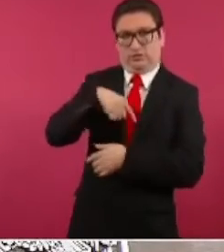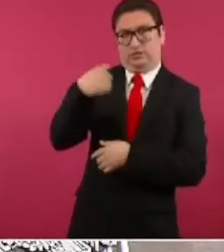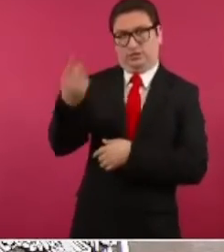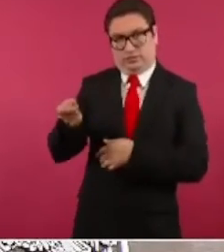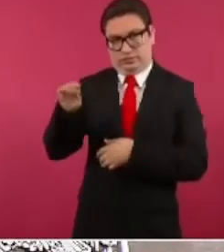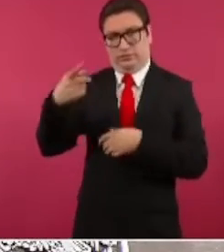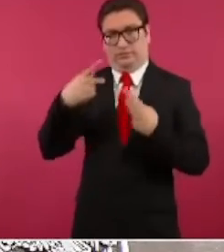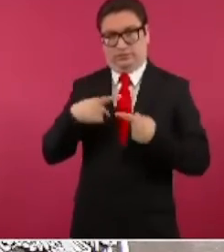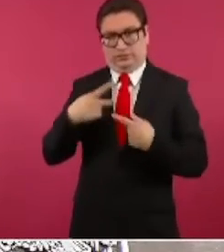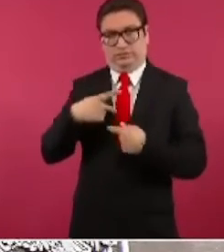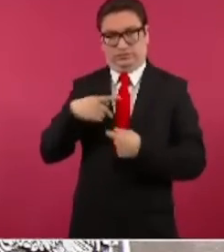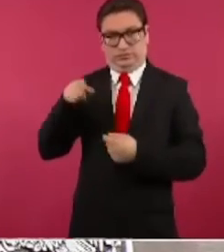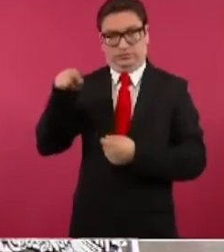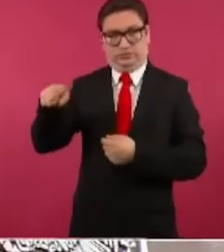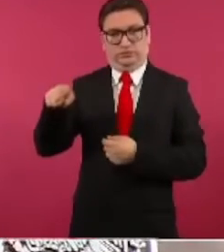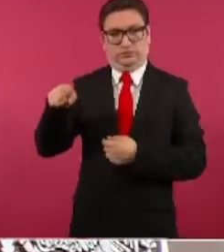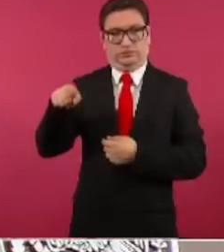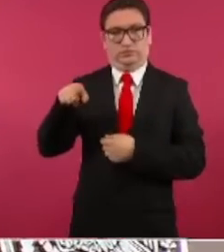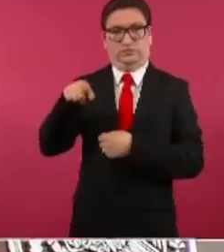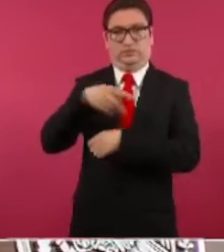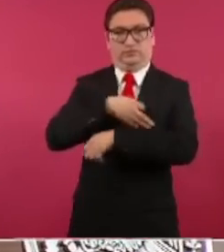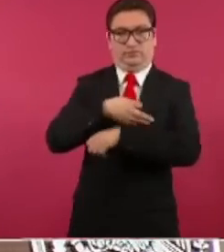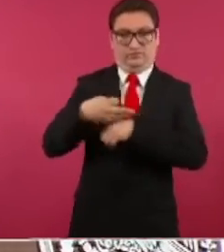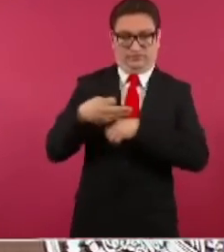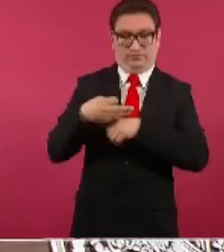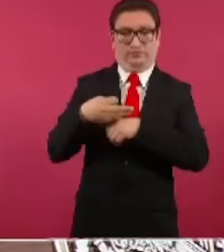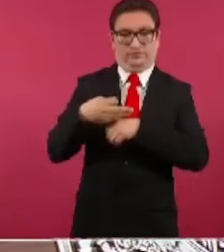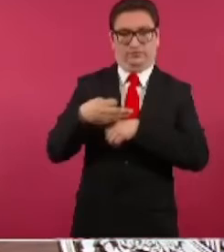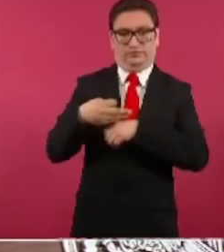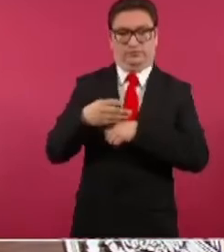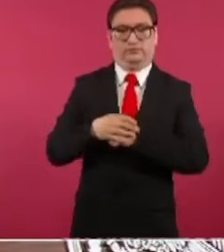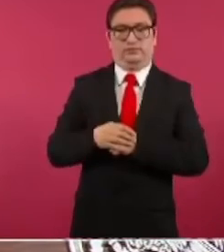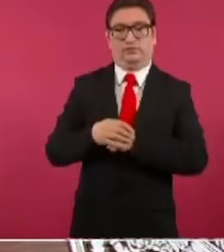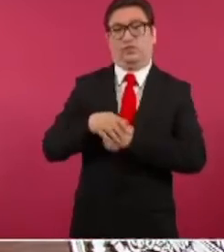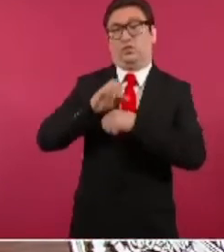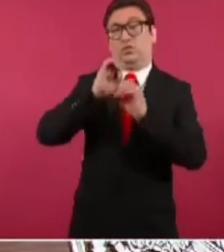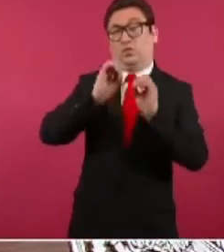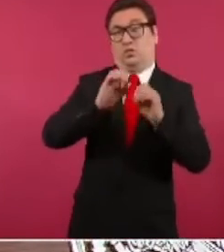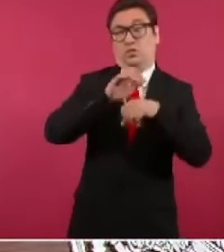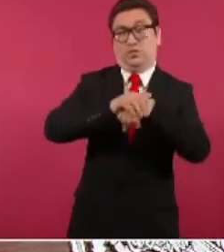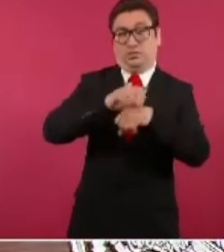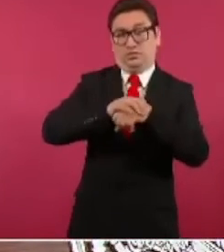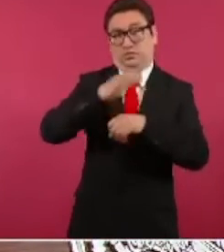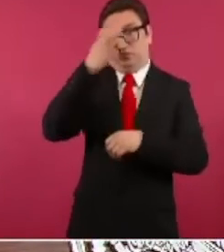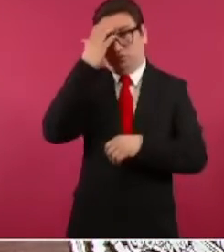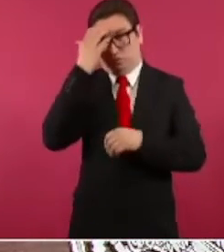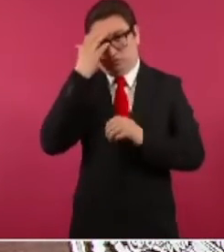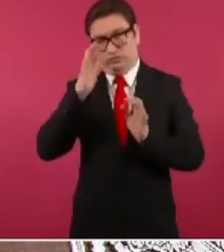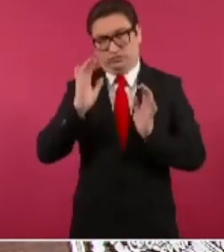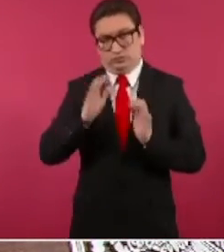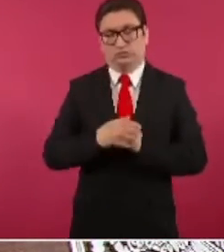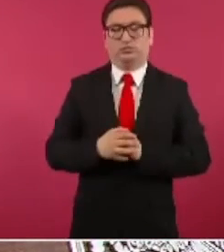a un familiar o amigo o conocido,